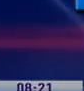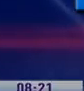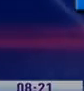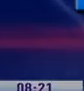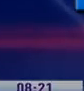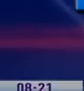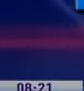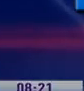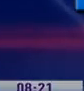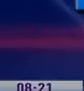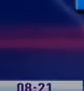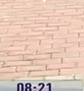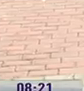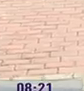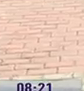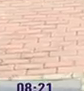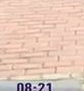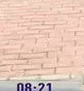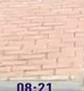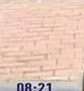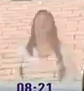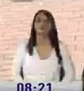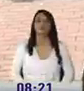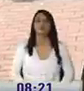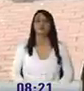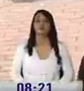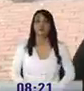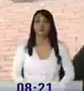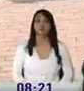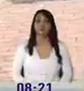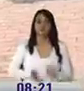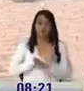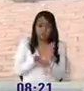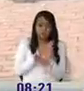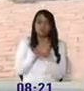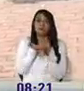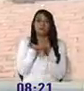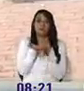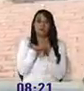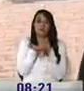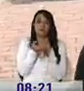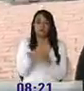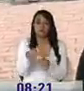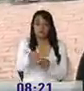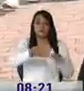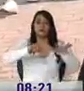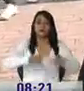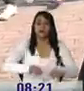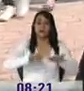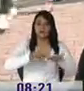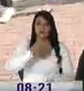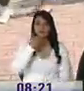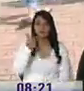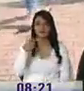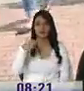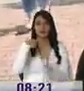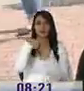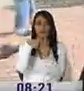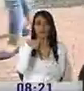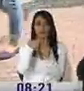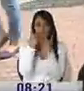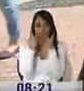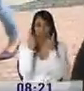que en el 2016 todavía tenemos un crecimiento que hasta el primer semestre se podrá visibilizar de manera